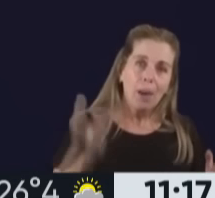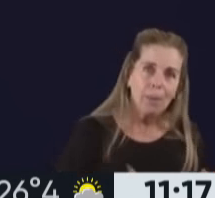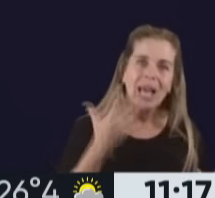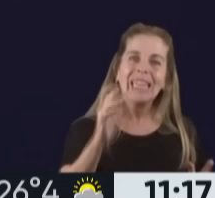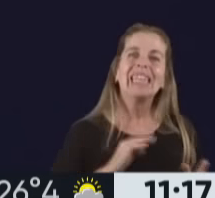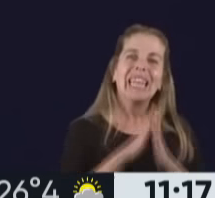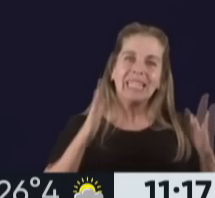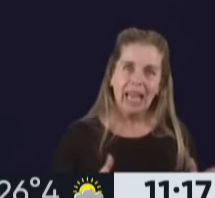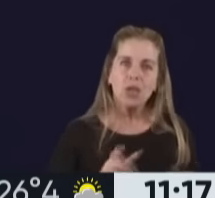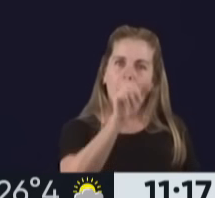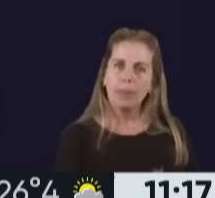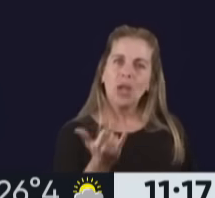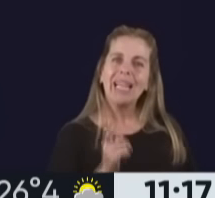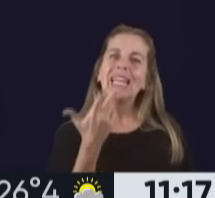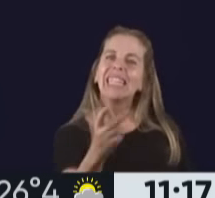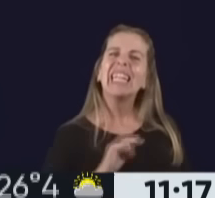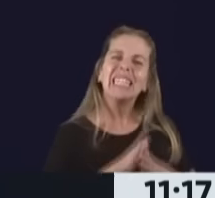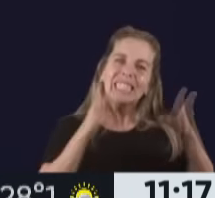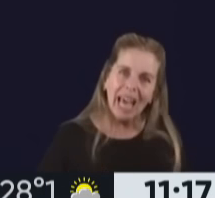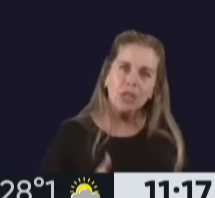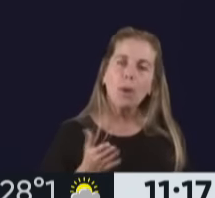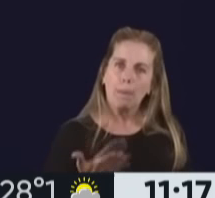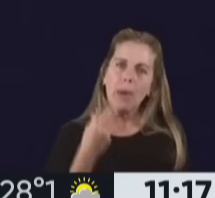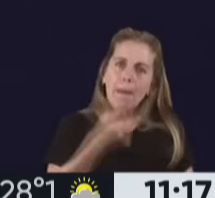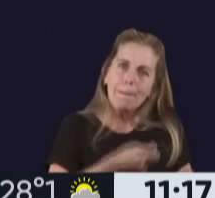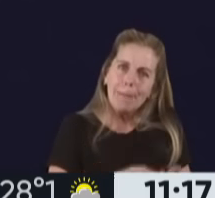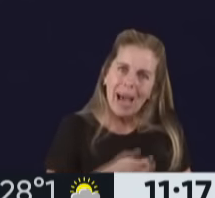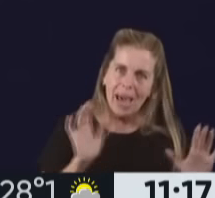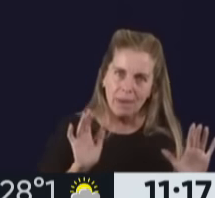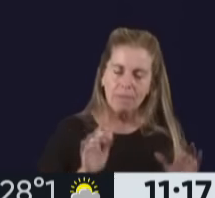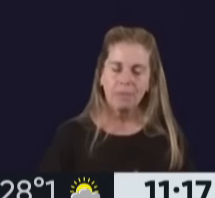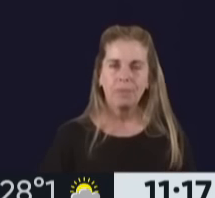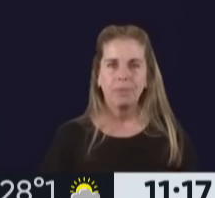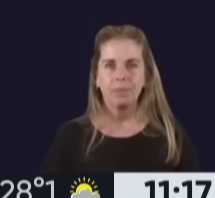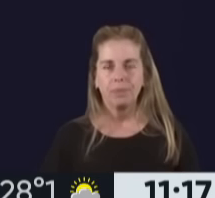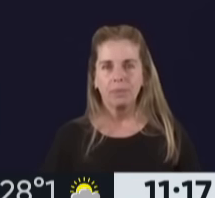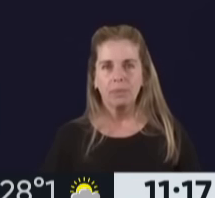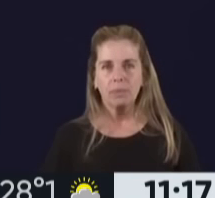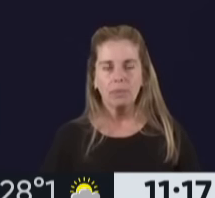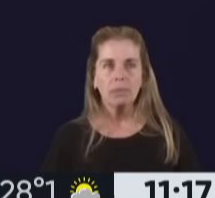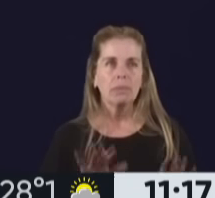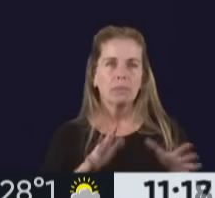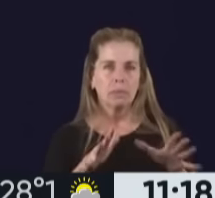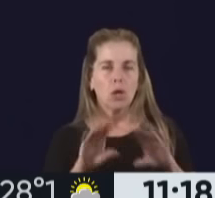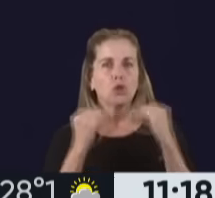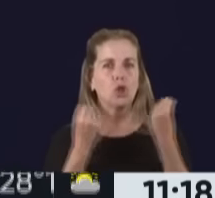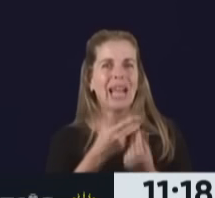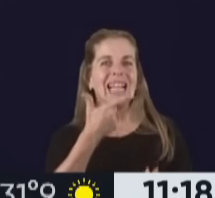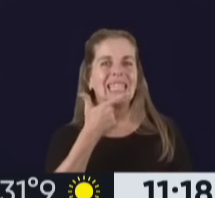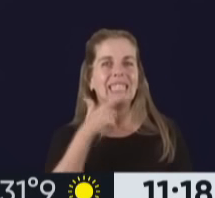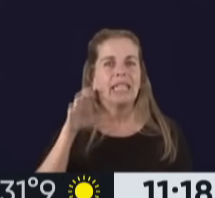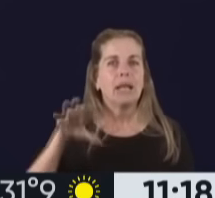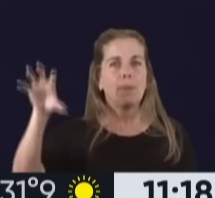su situación fiscal sin tener un problema penal. Unas 17 provincias ya